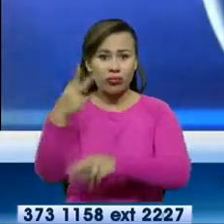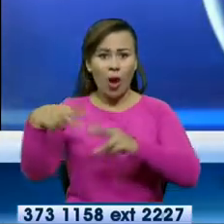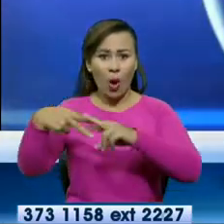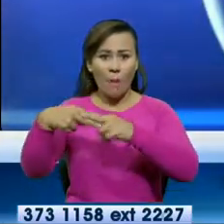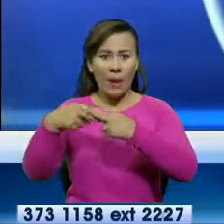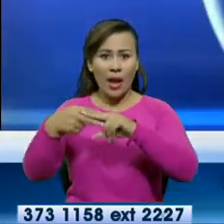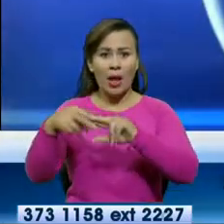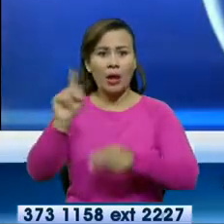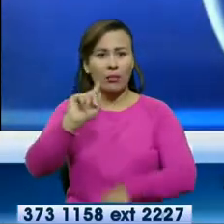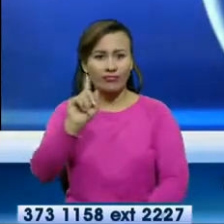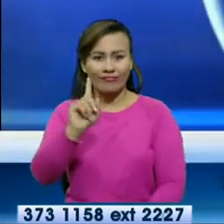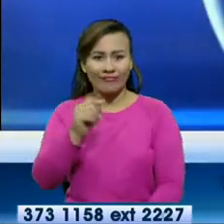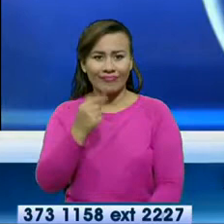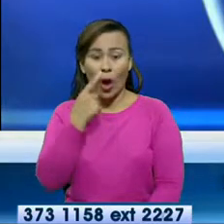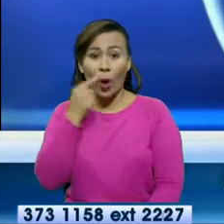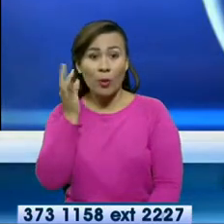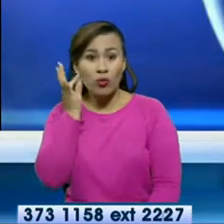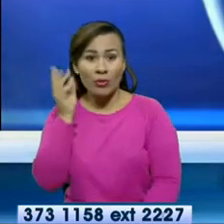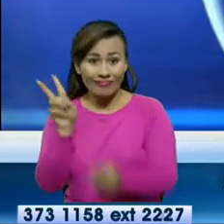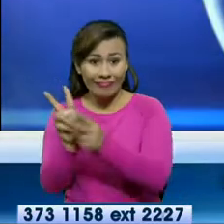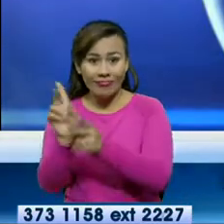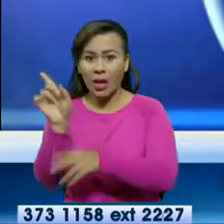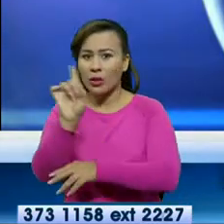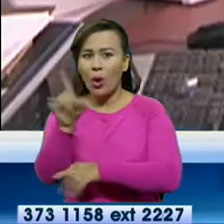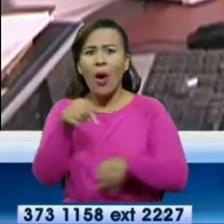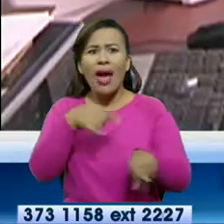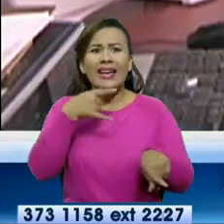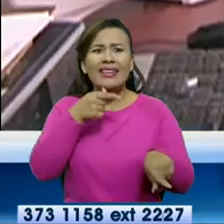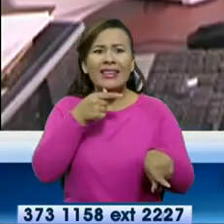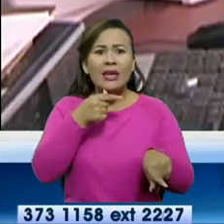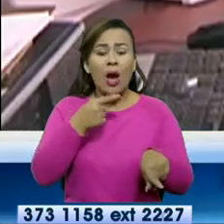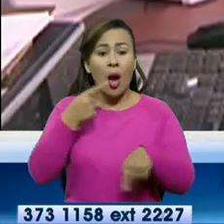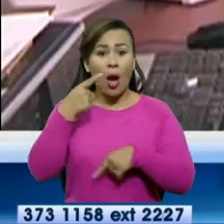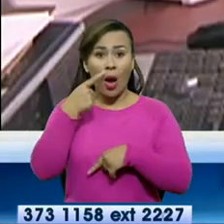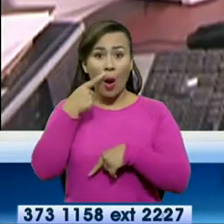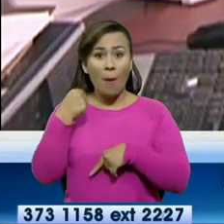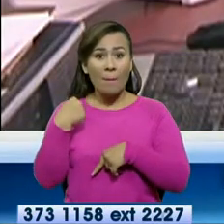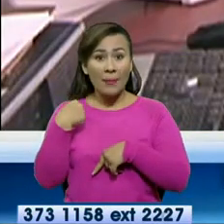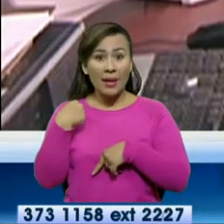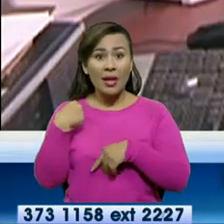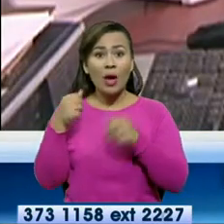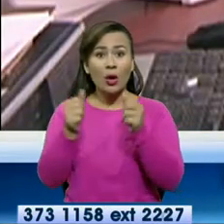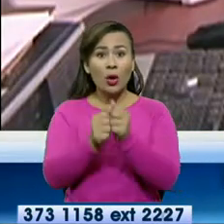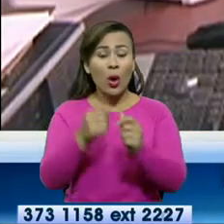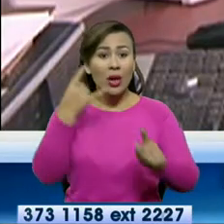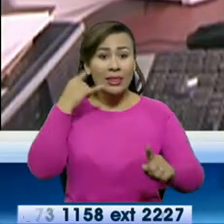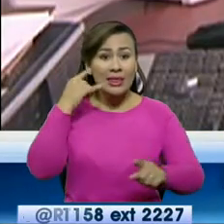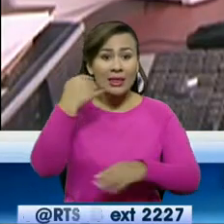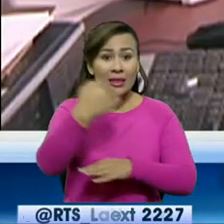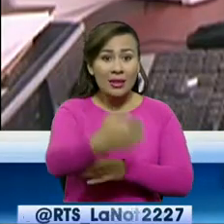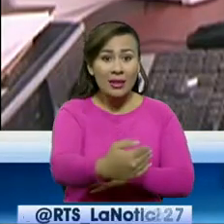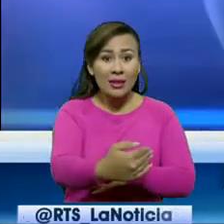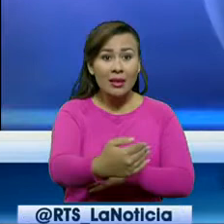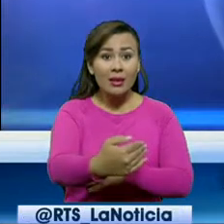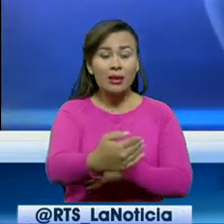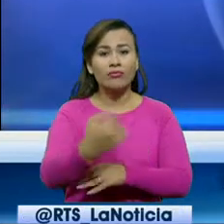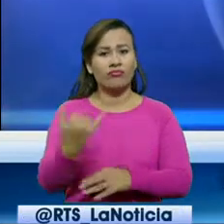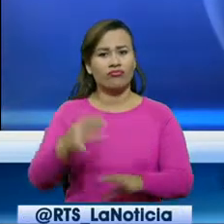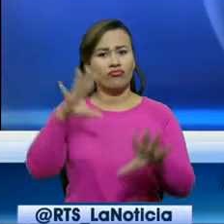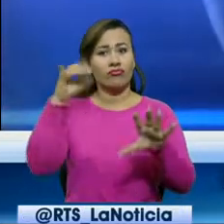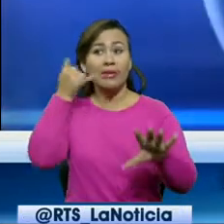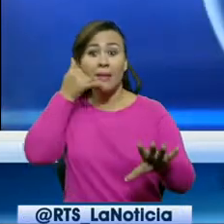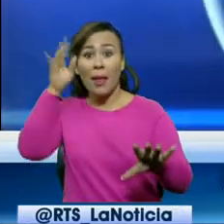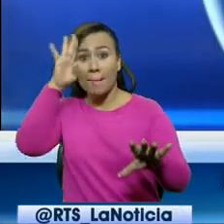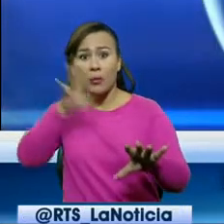y mujer, sino se trataba de este señor con una menor de edad. Llaman a la policía, lo cogen a este señor en delito flagrante. Fuimos